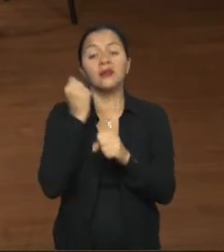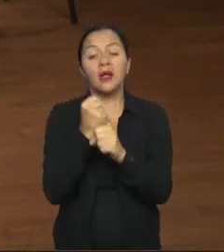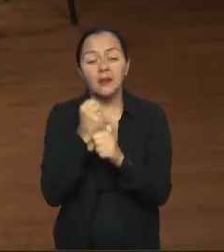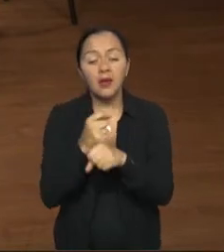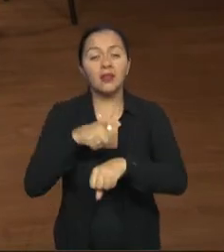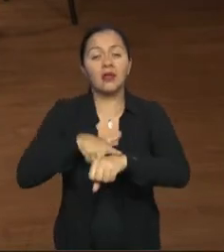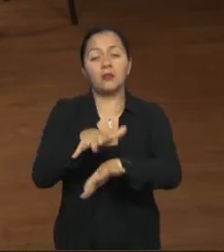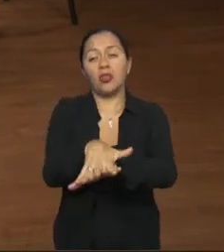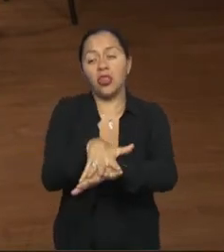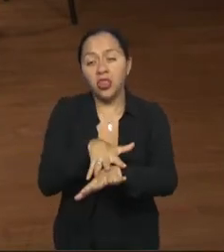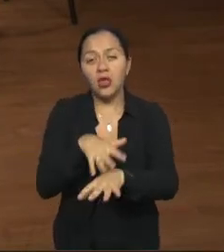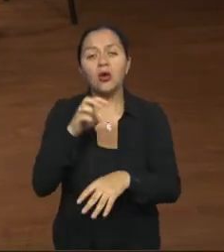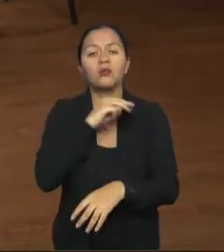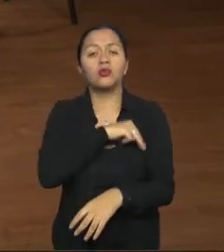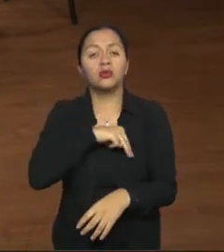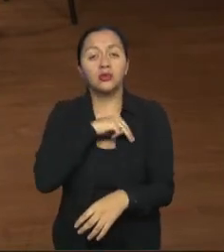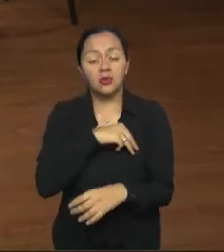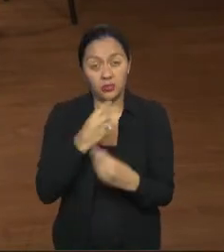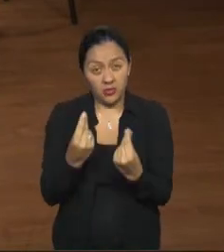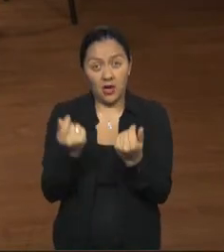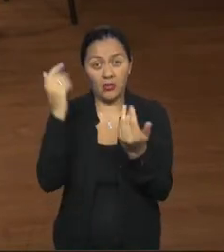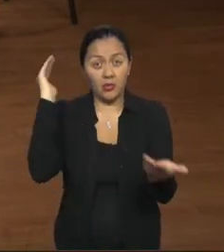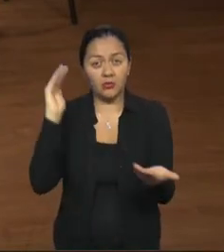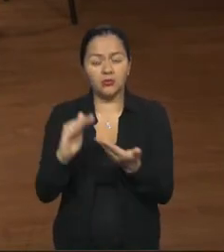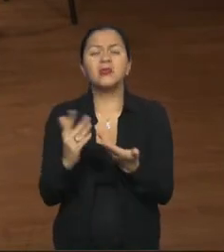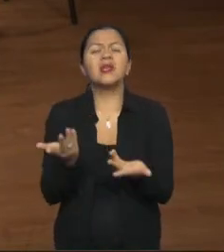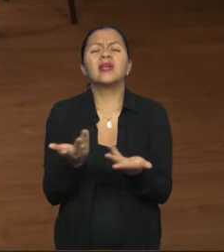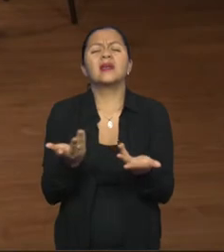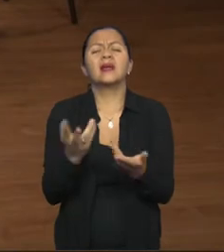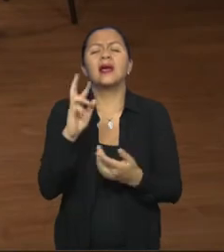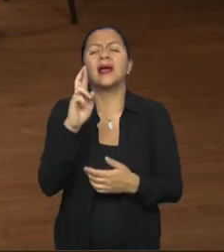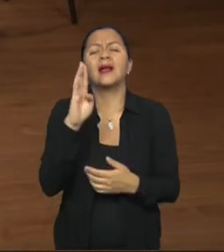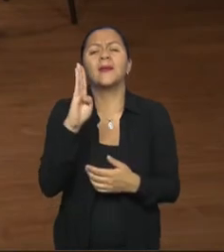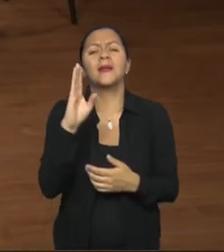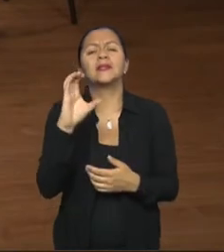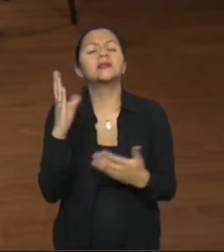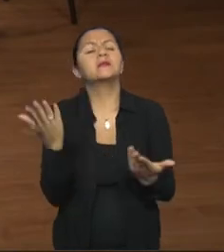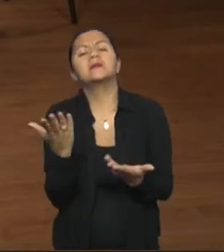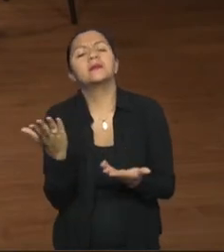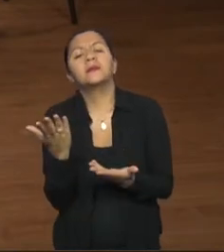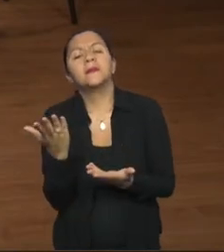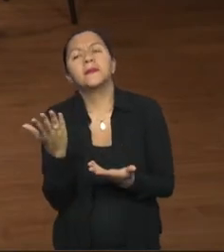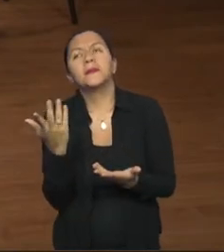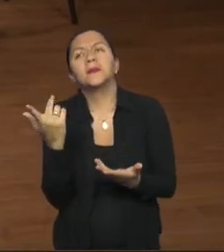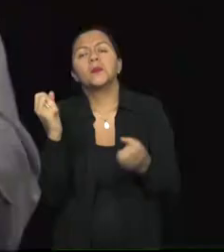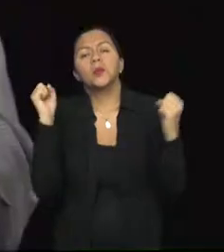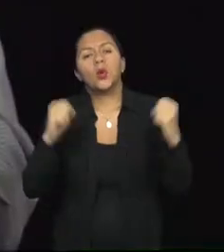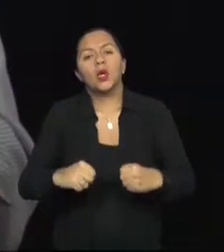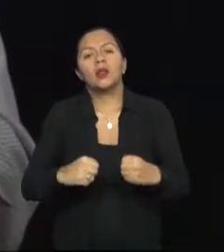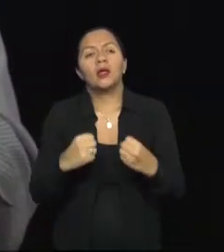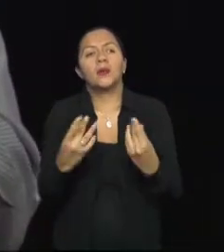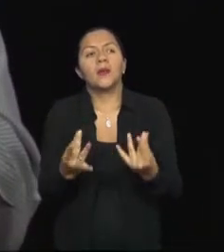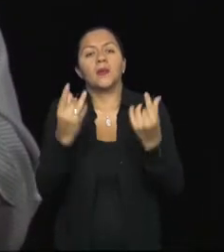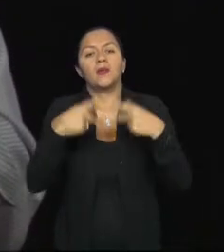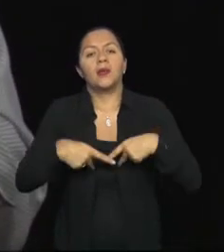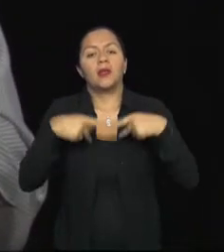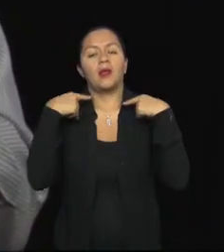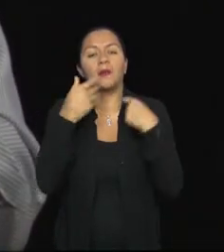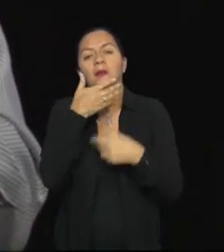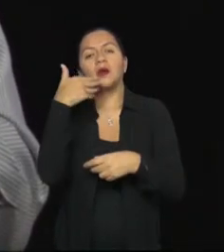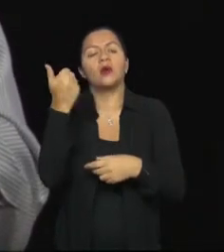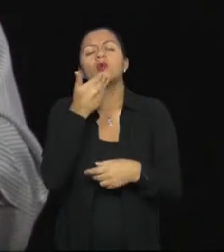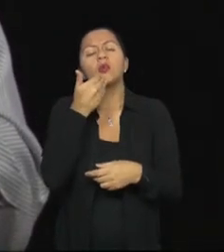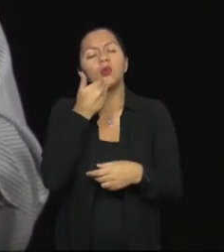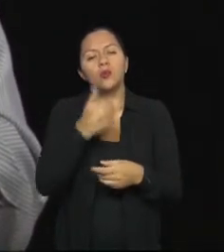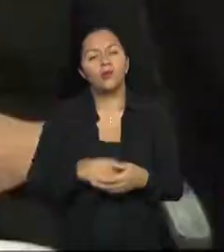para el municipio, para el Estado? ¿Qué garantiza el RBC que permita mejorar la calidad de vida principalmente